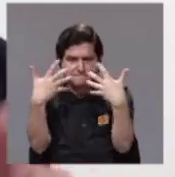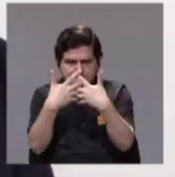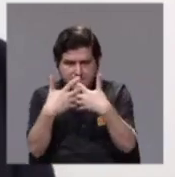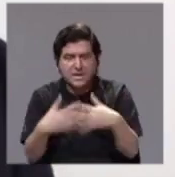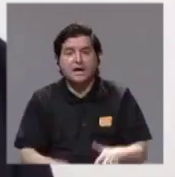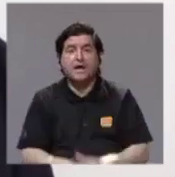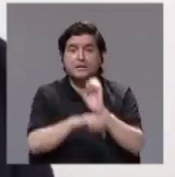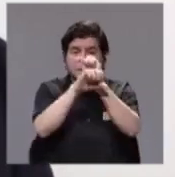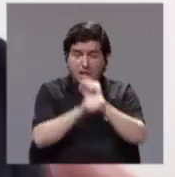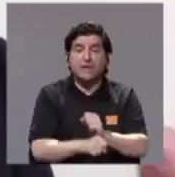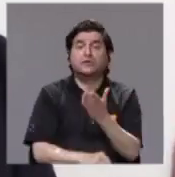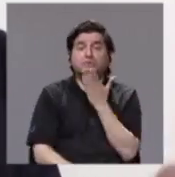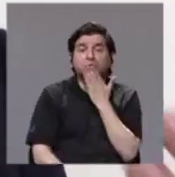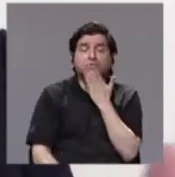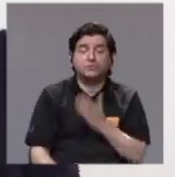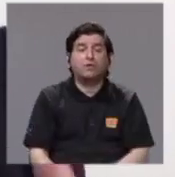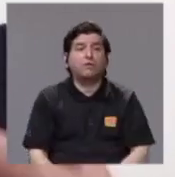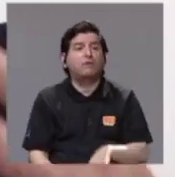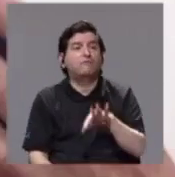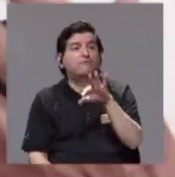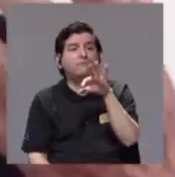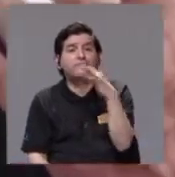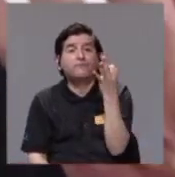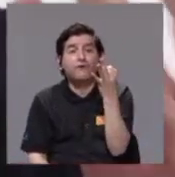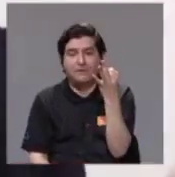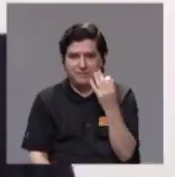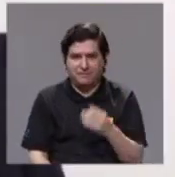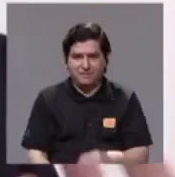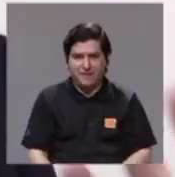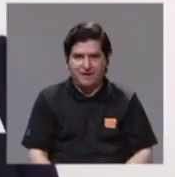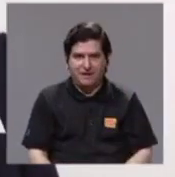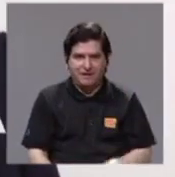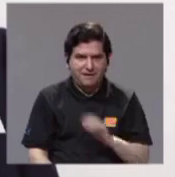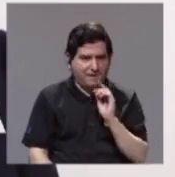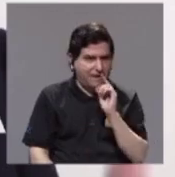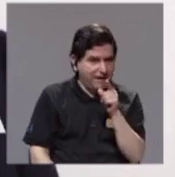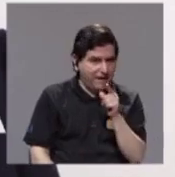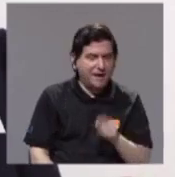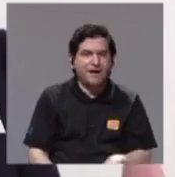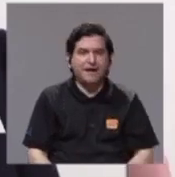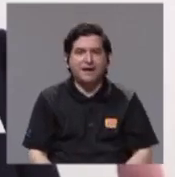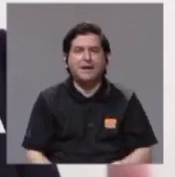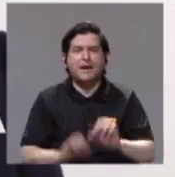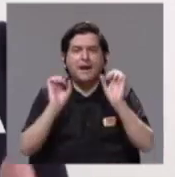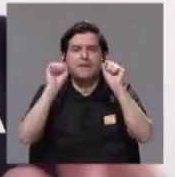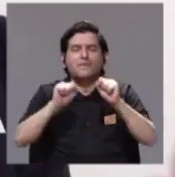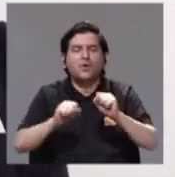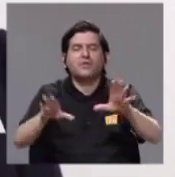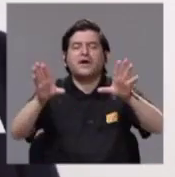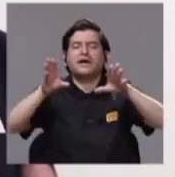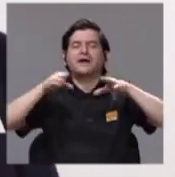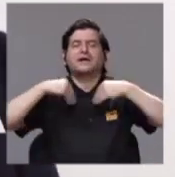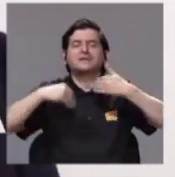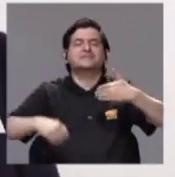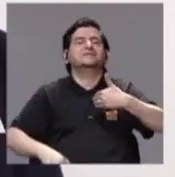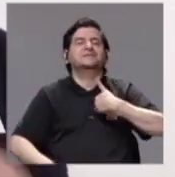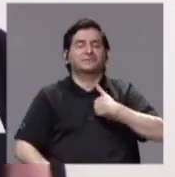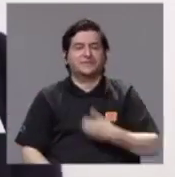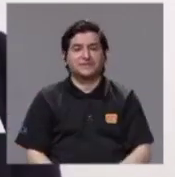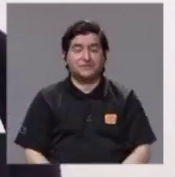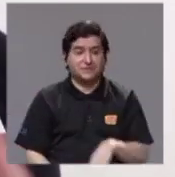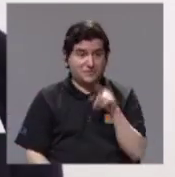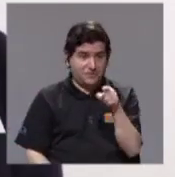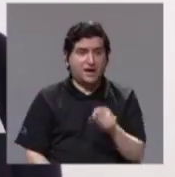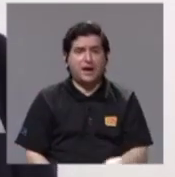una tradición indígena, como manera para ser aceptado. Por